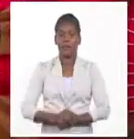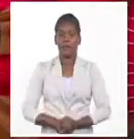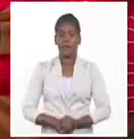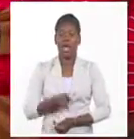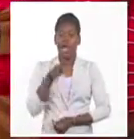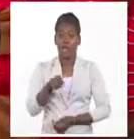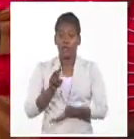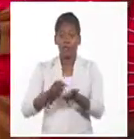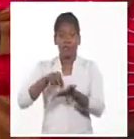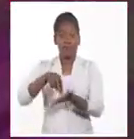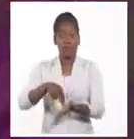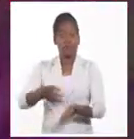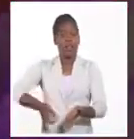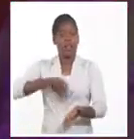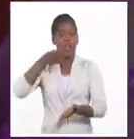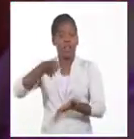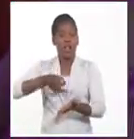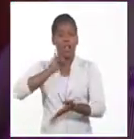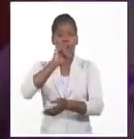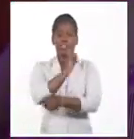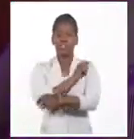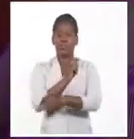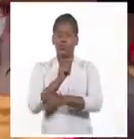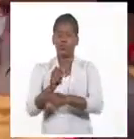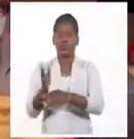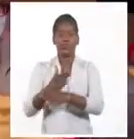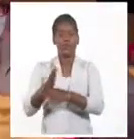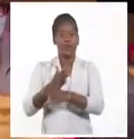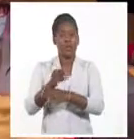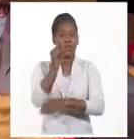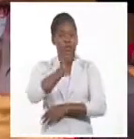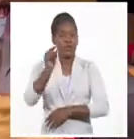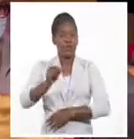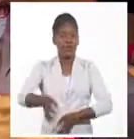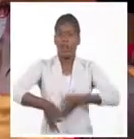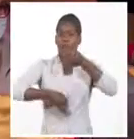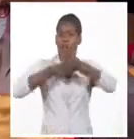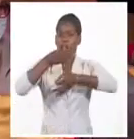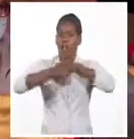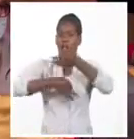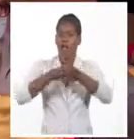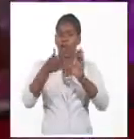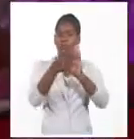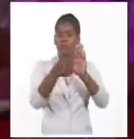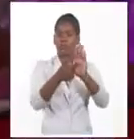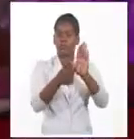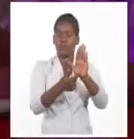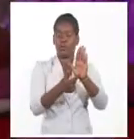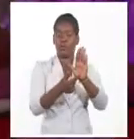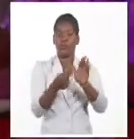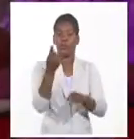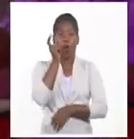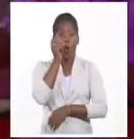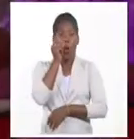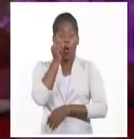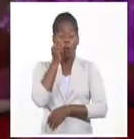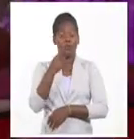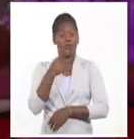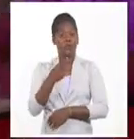historias de instructores de arte de la Brigada José Martí. El destacado instrumentista Valentín Puentes agradeció al país la